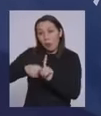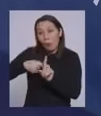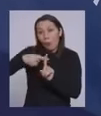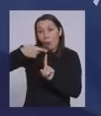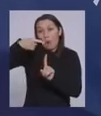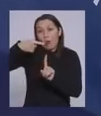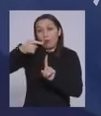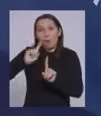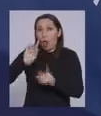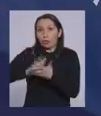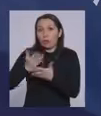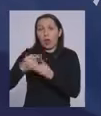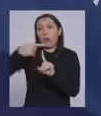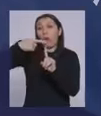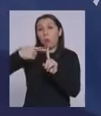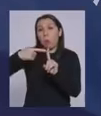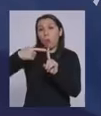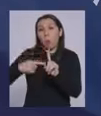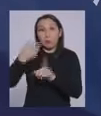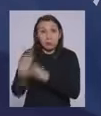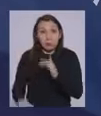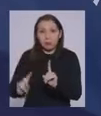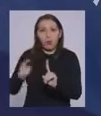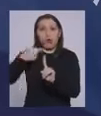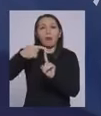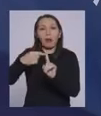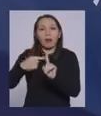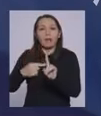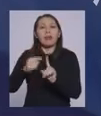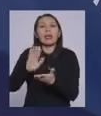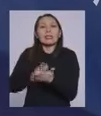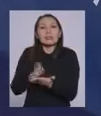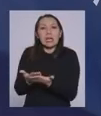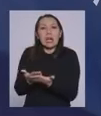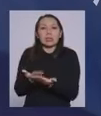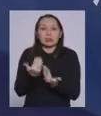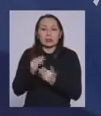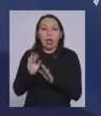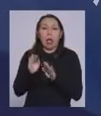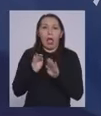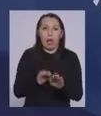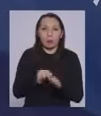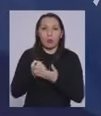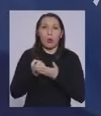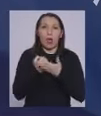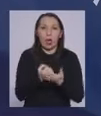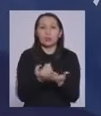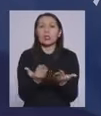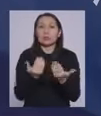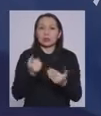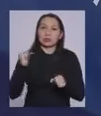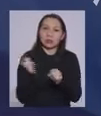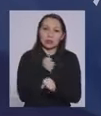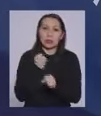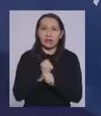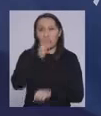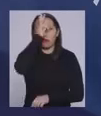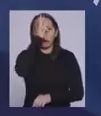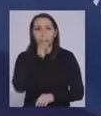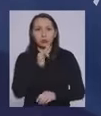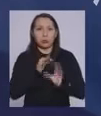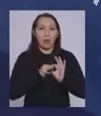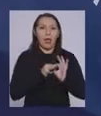sano, señores, no está sano. Requiere nuestro apoyo, requiere nuestra ayuda, requiere el trabajo de los funcionarios,